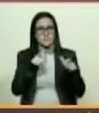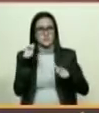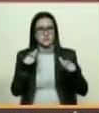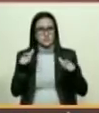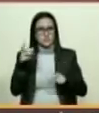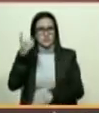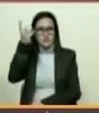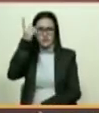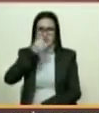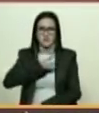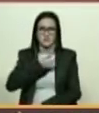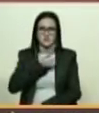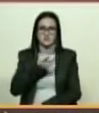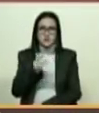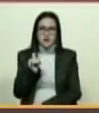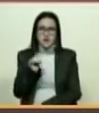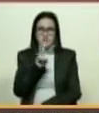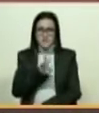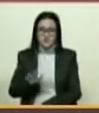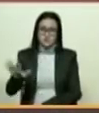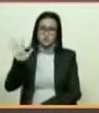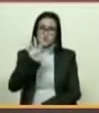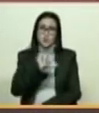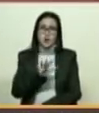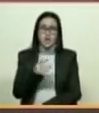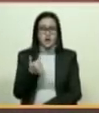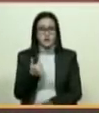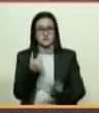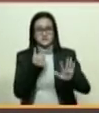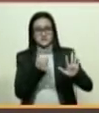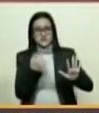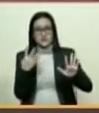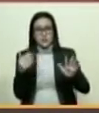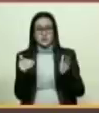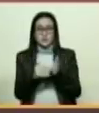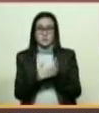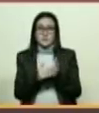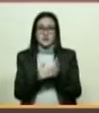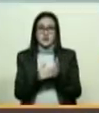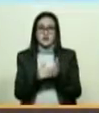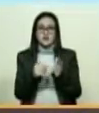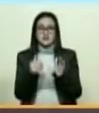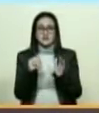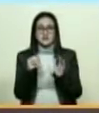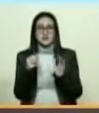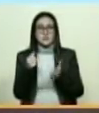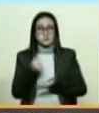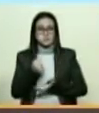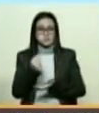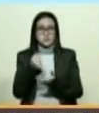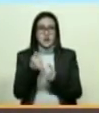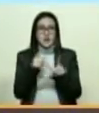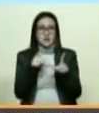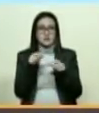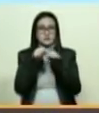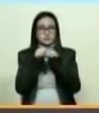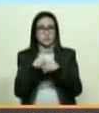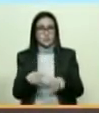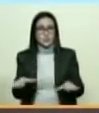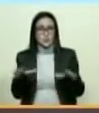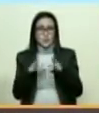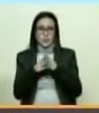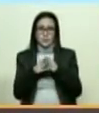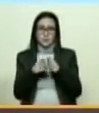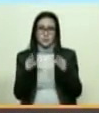de discapacidad en Venezuela, 64.006 bonos han sido entregadas a todas y